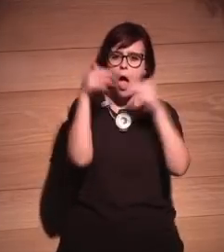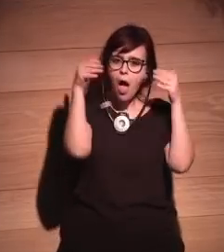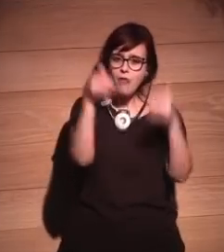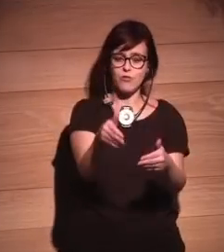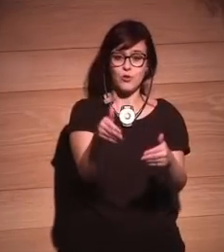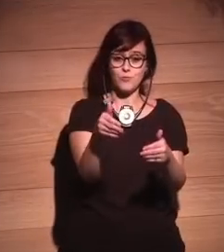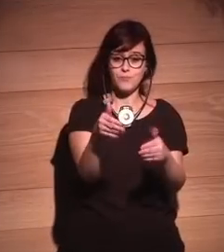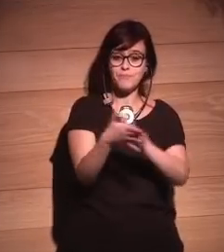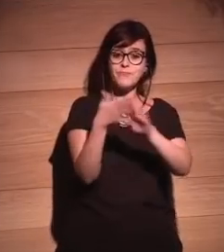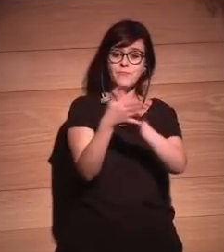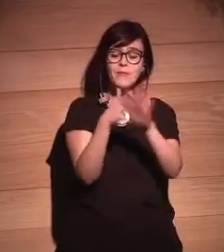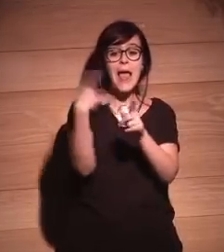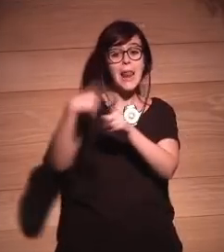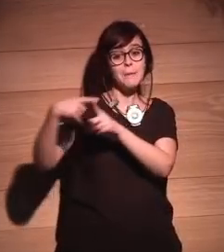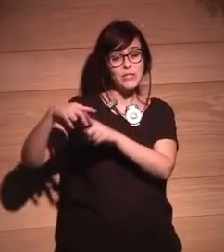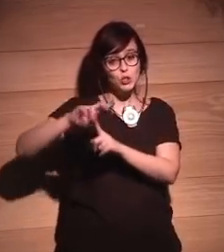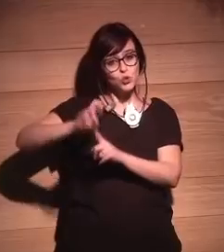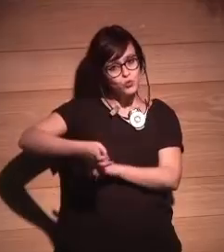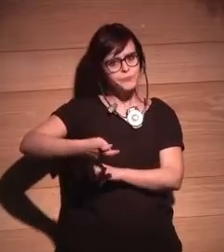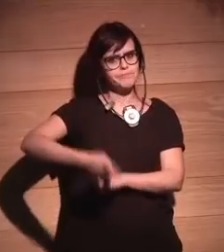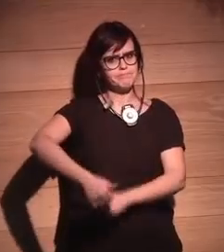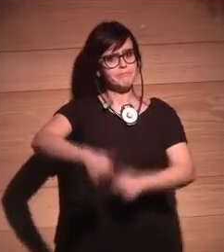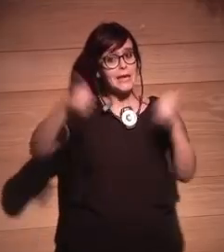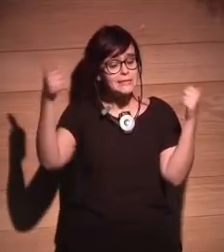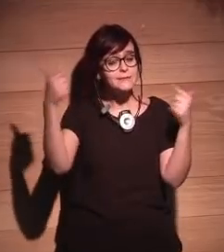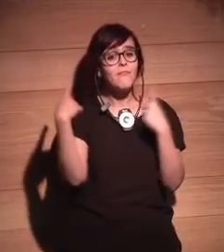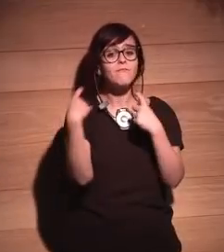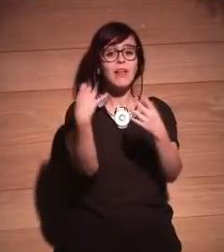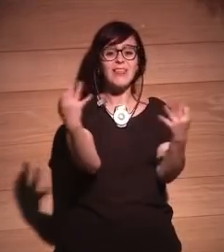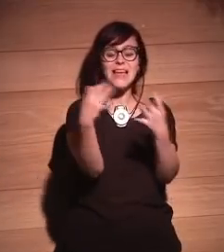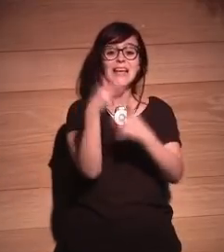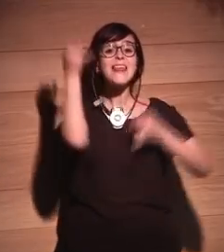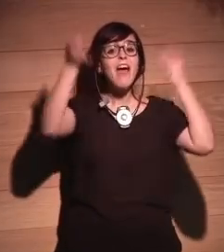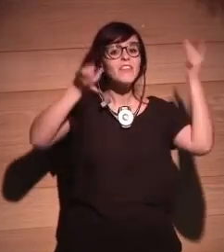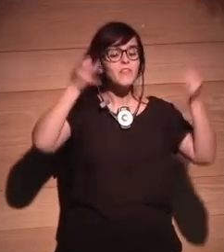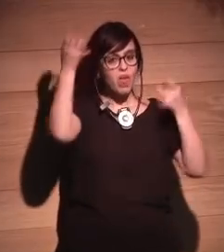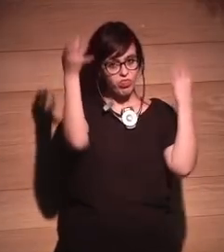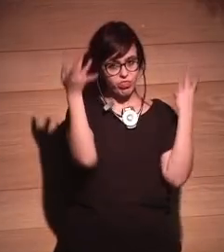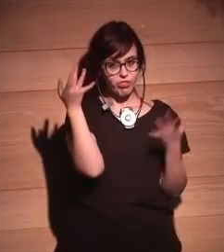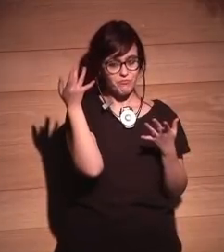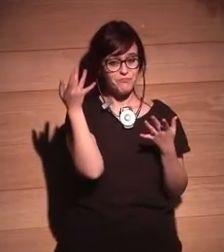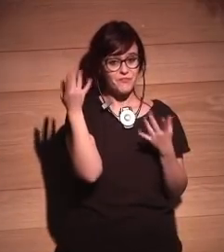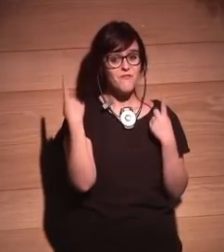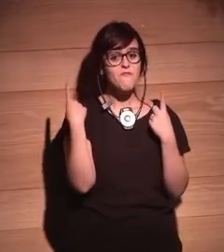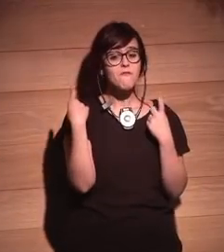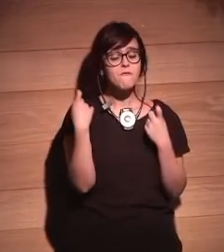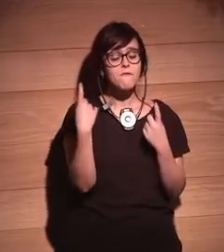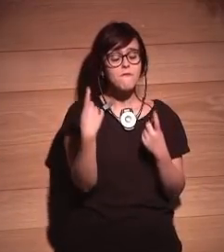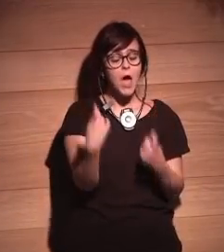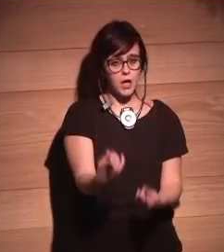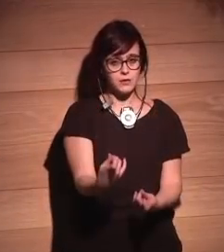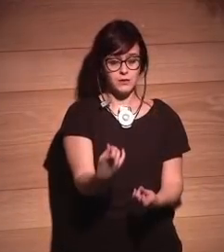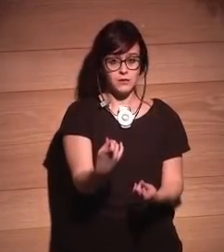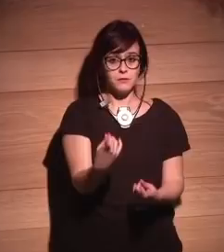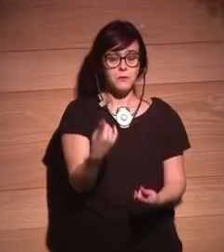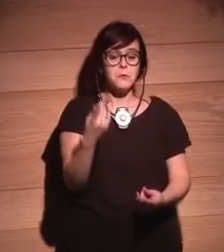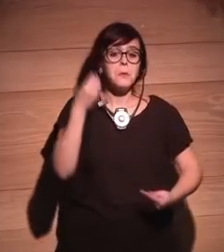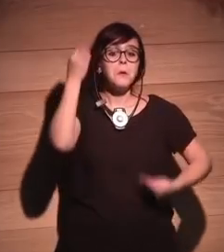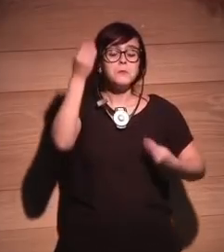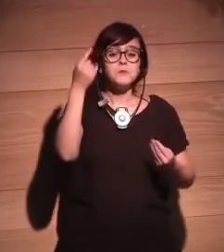que decía que había otros dos elementos más que también faltan, que son la creatividad. O sea, nadie se atreve a hacer